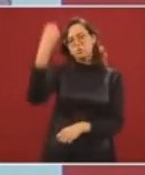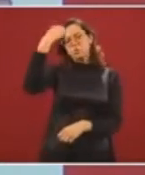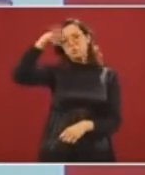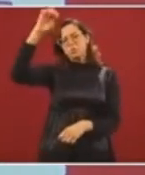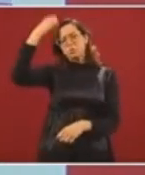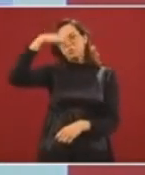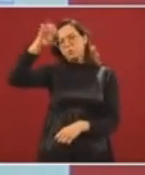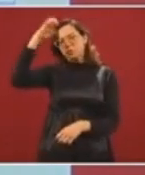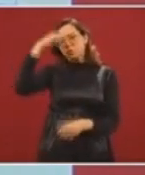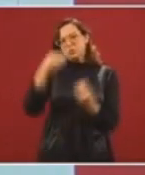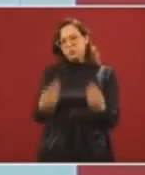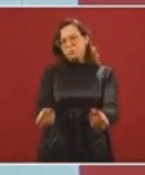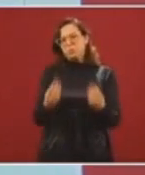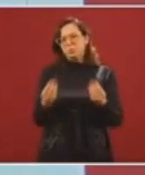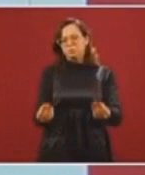casos